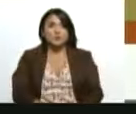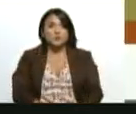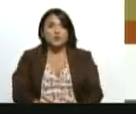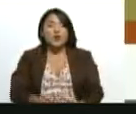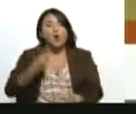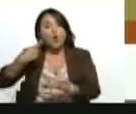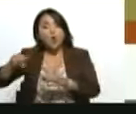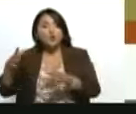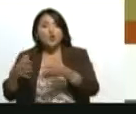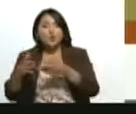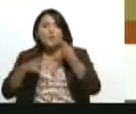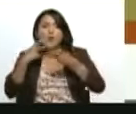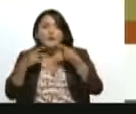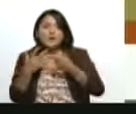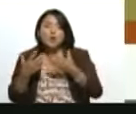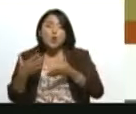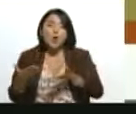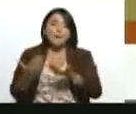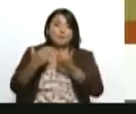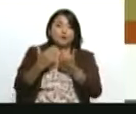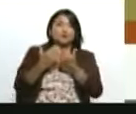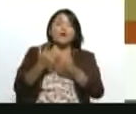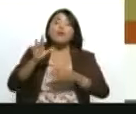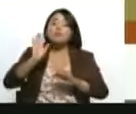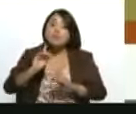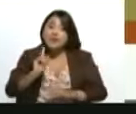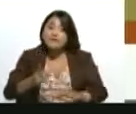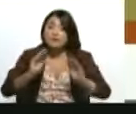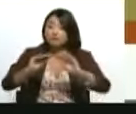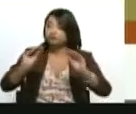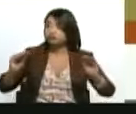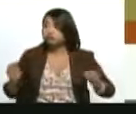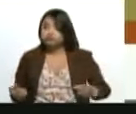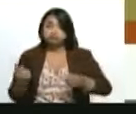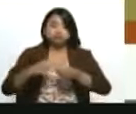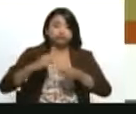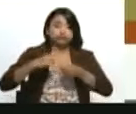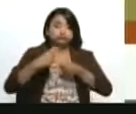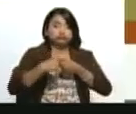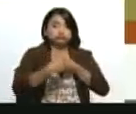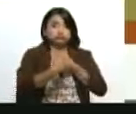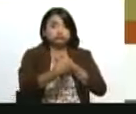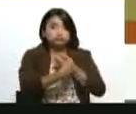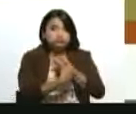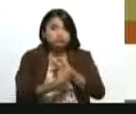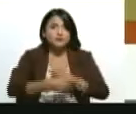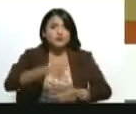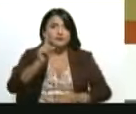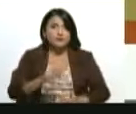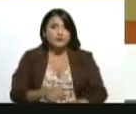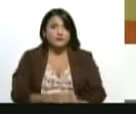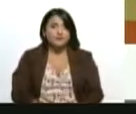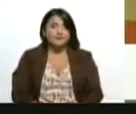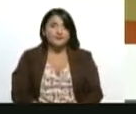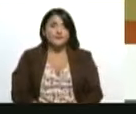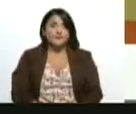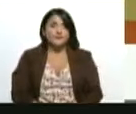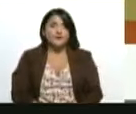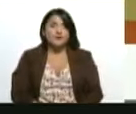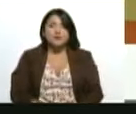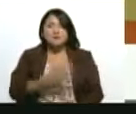que llamarlos a todos los partidos aliados que se incorporen a esta estructura. No puede haber